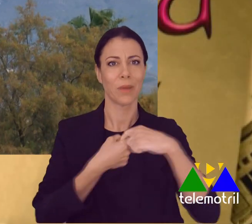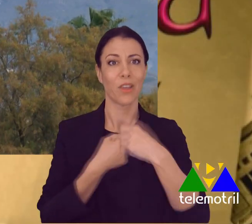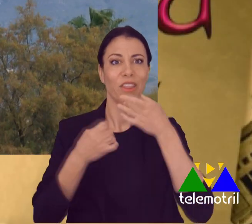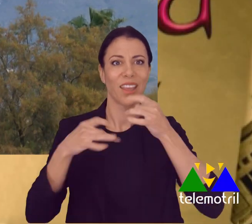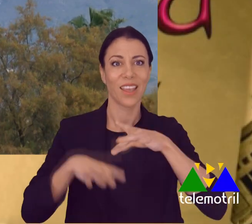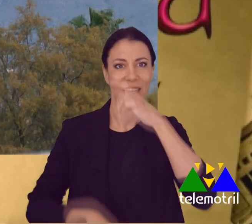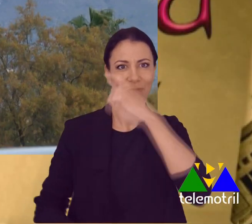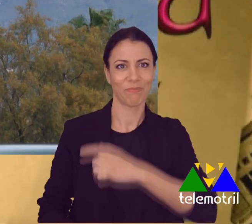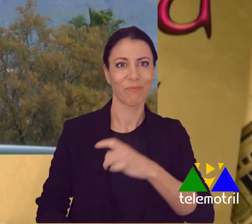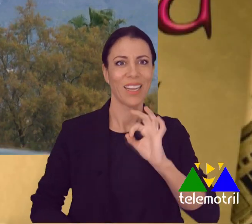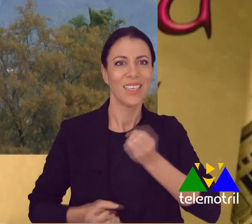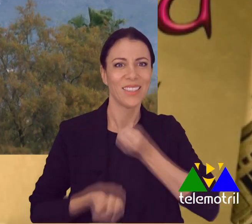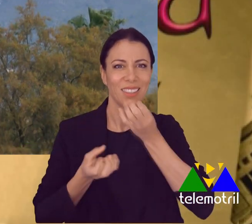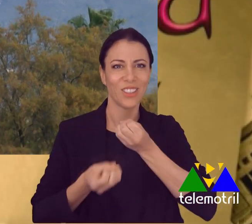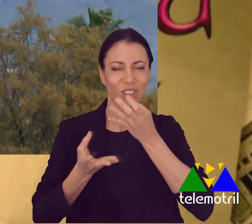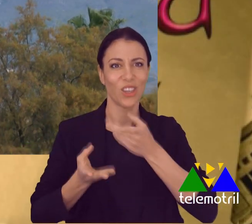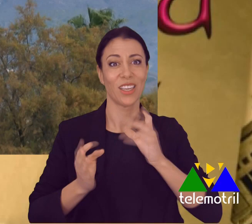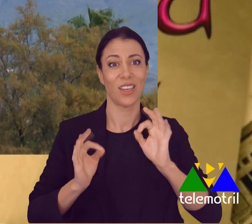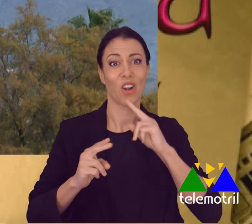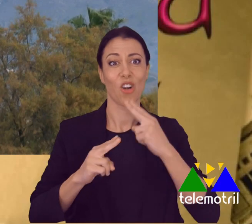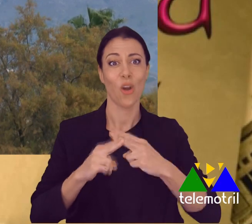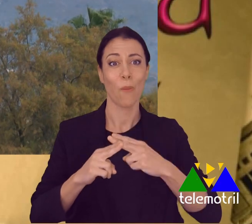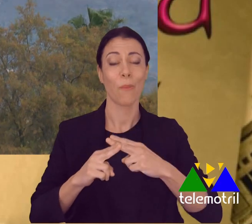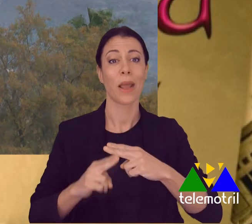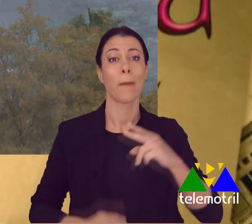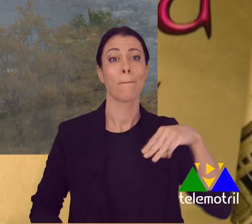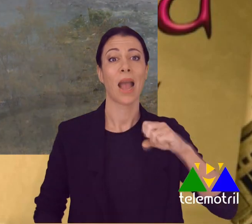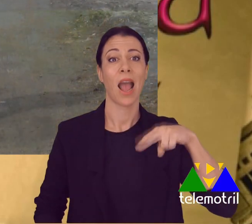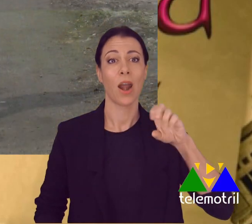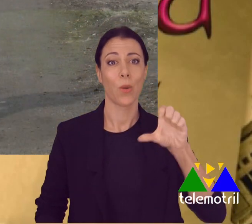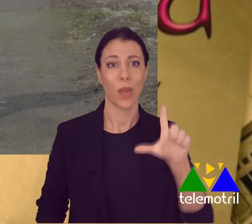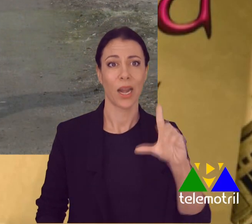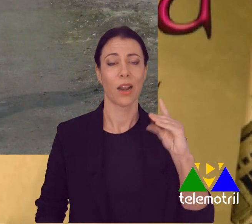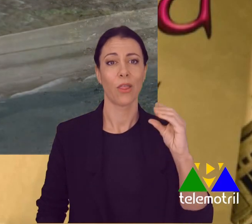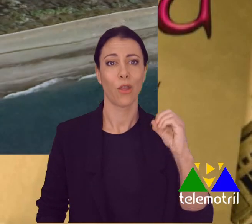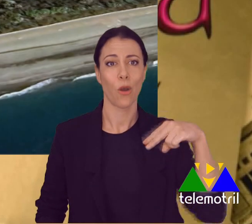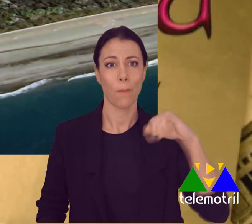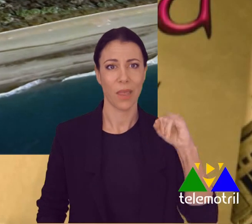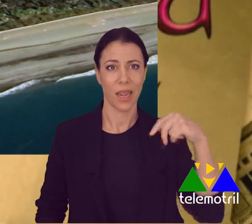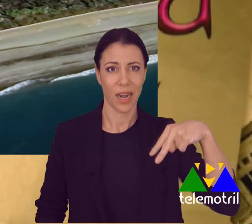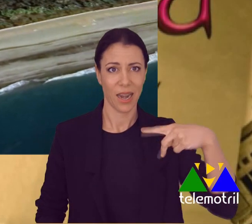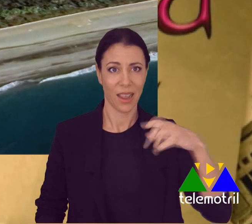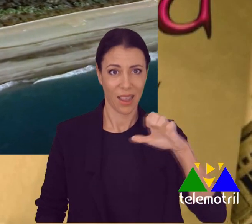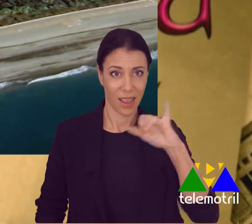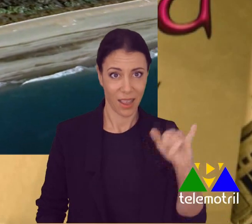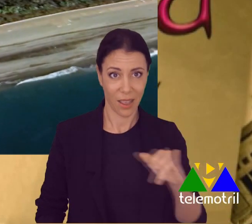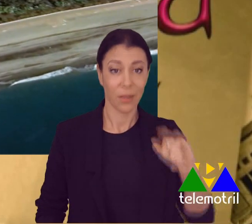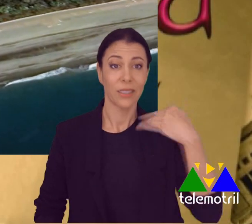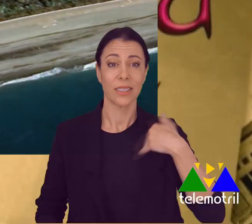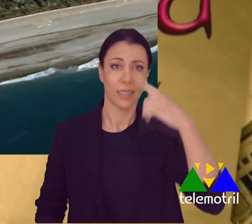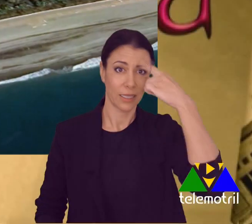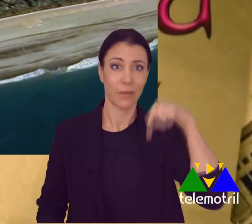nuestro querido cronista oficial de Motril, como es don Manuel Domínguez, y ya saben ustedes que en estas fechas